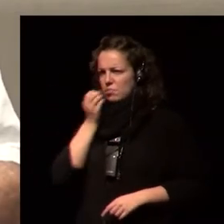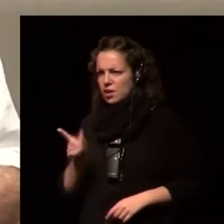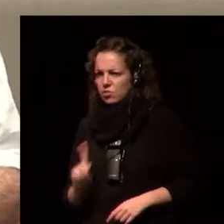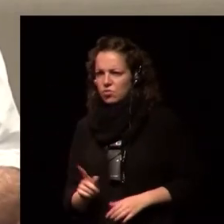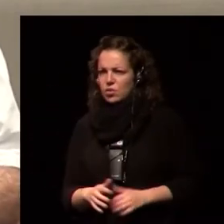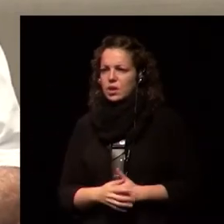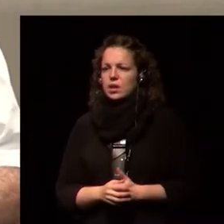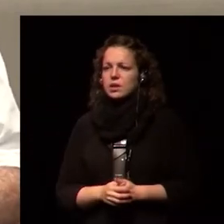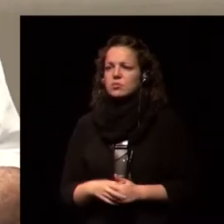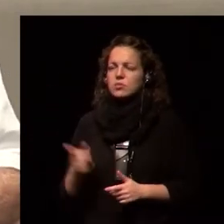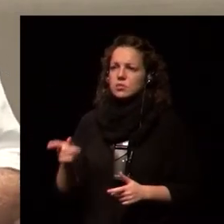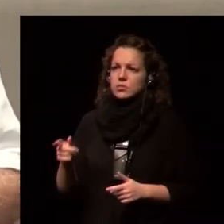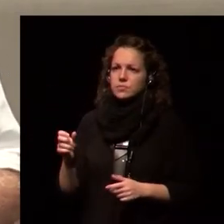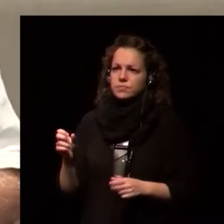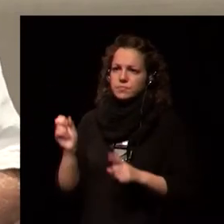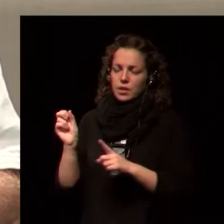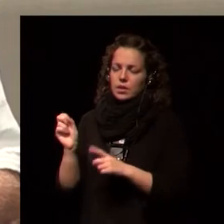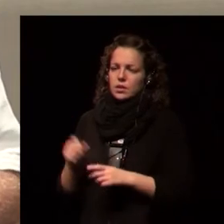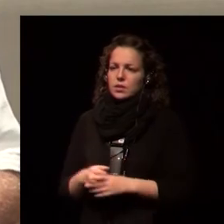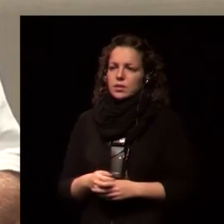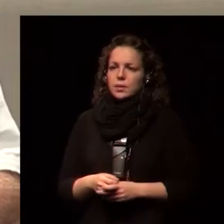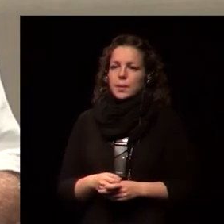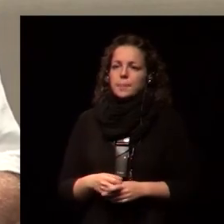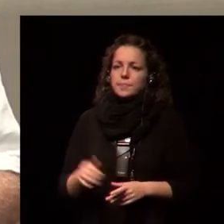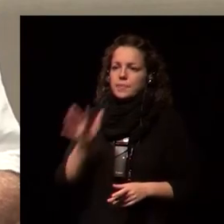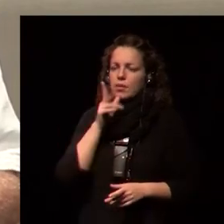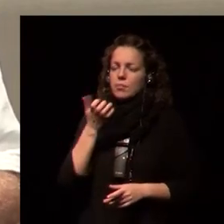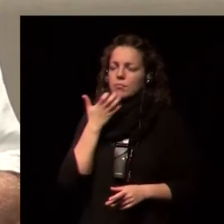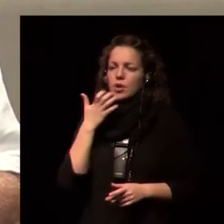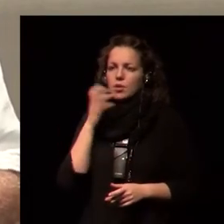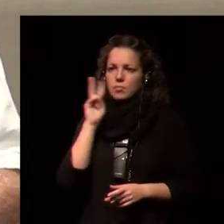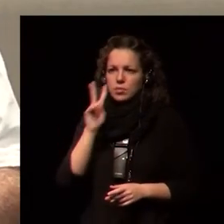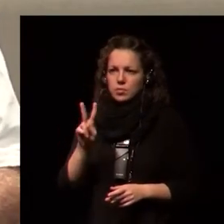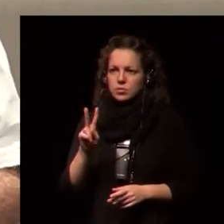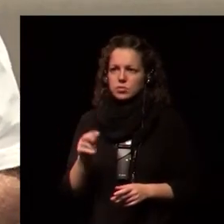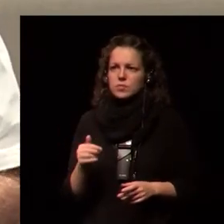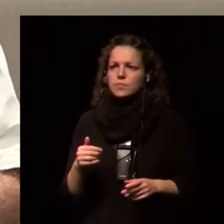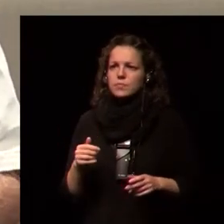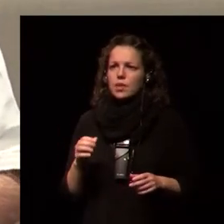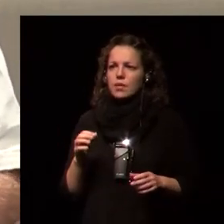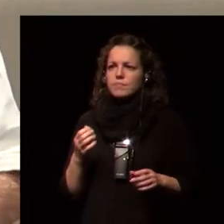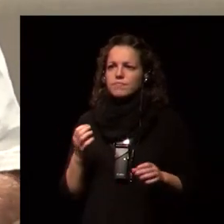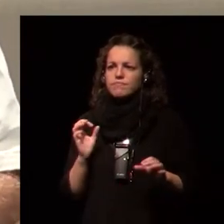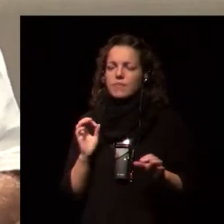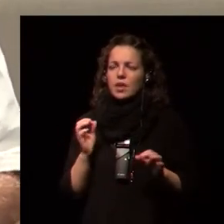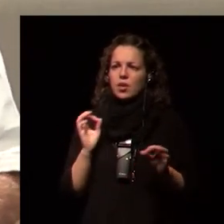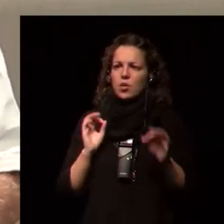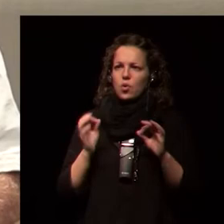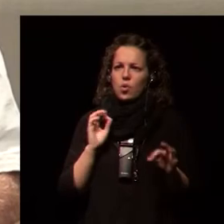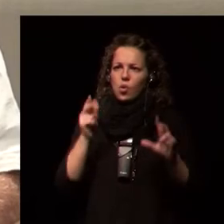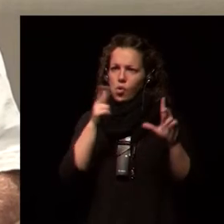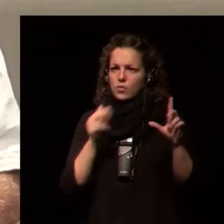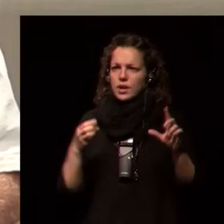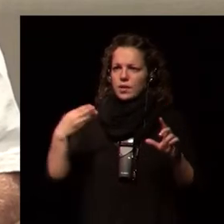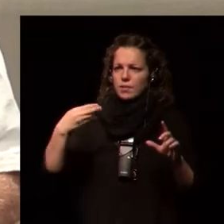ineficaz desde cualquier punto de vista. Veamos, por ejemplo, la obra de Beat Hart en Australia. Tampoco